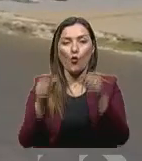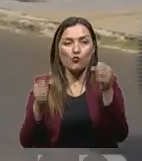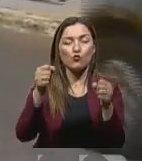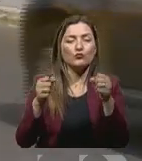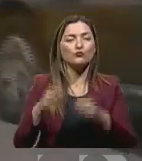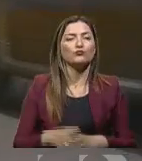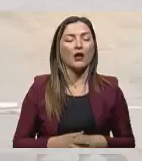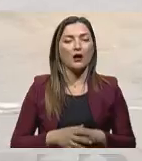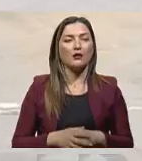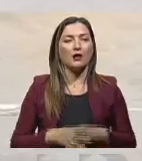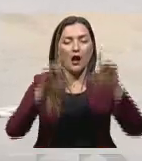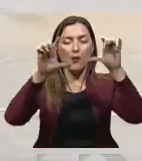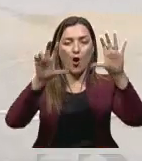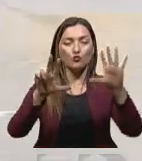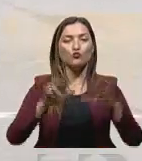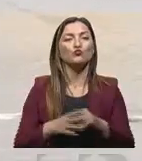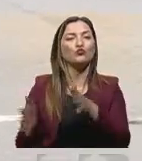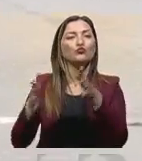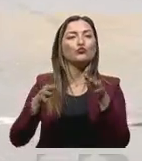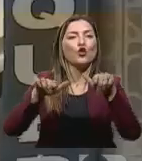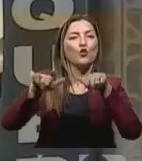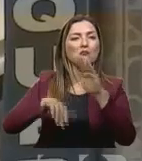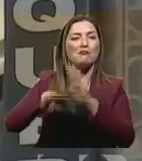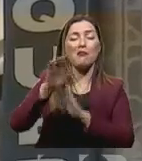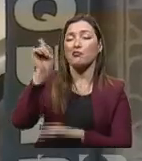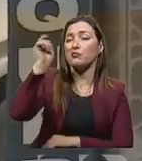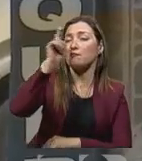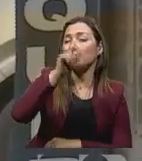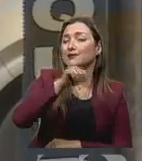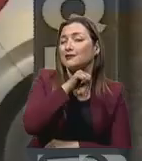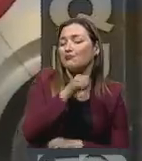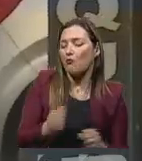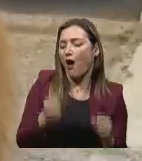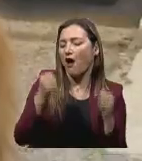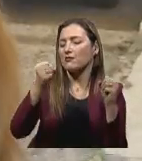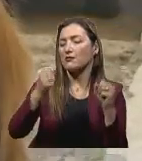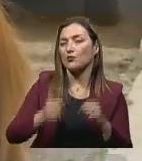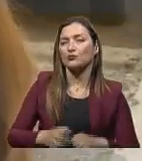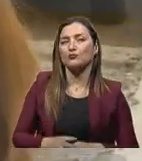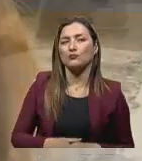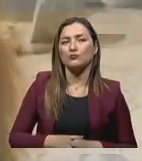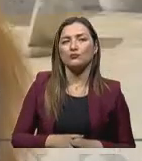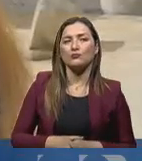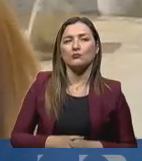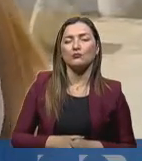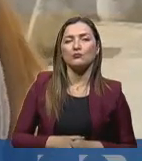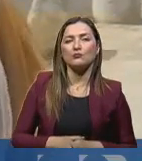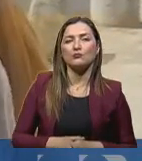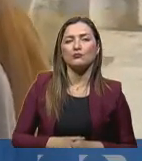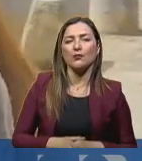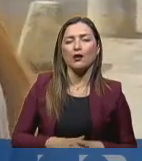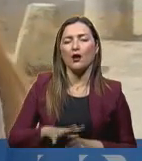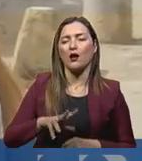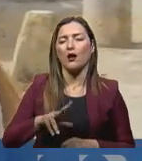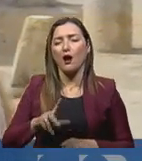Kennedy uno de los puntos más conflictivos este es una muestra de cómo la delincuencia sigue escalando se escucha Así que hay ladrones